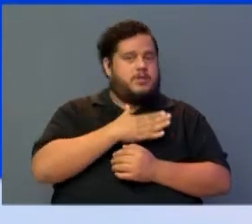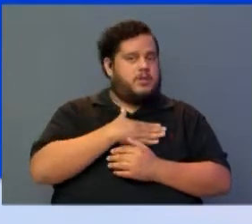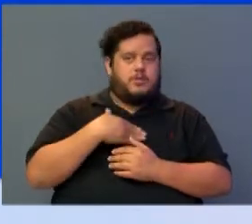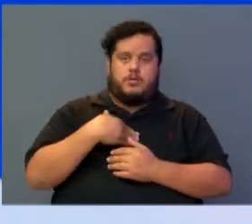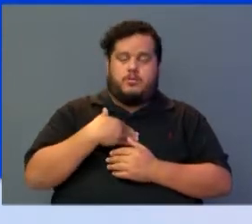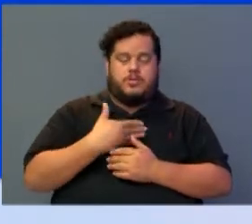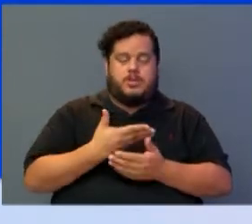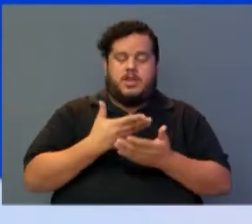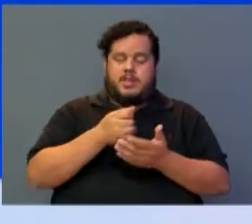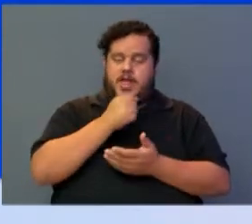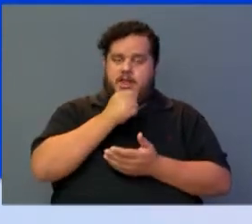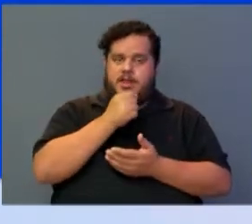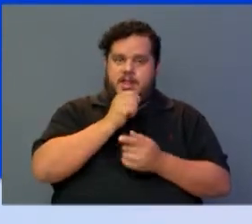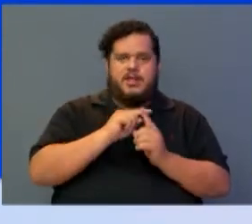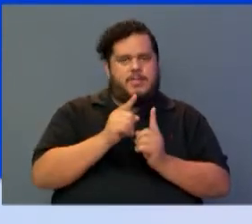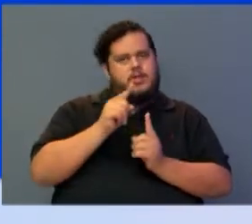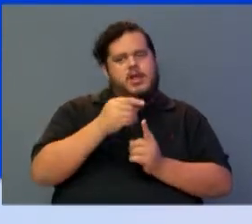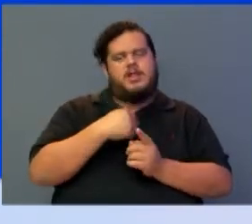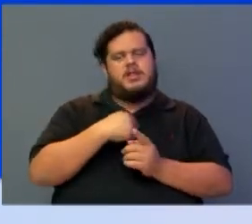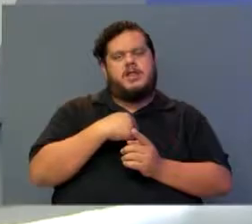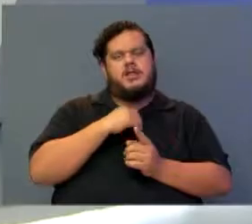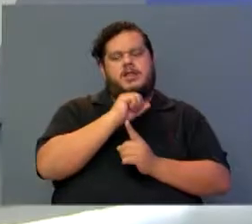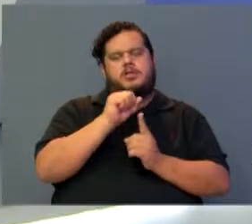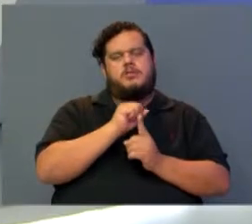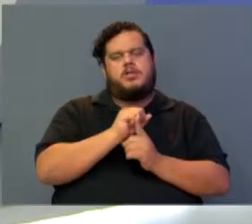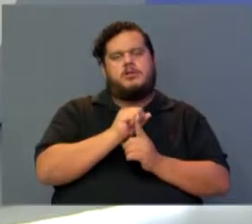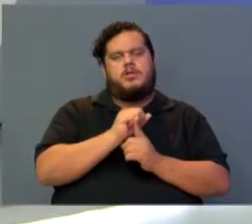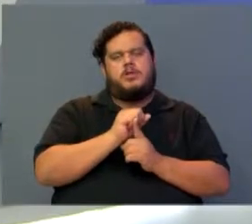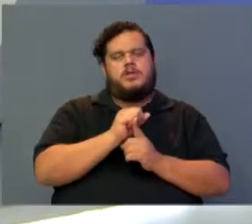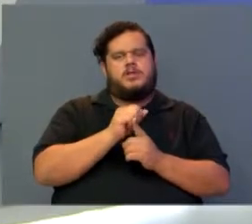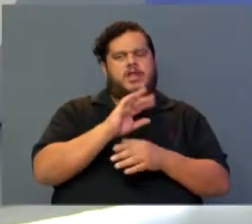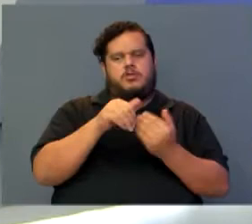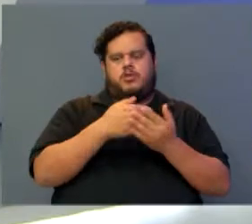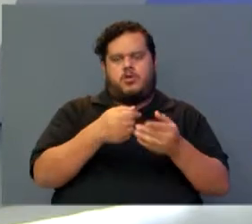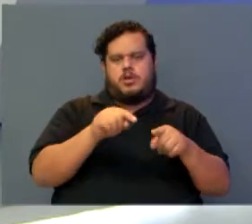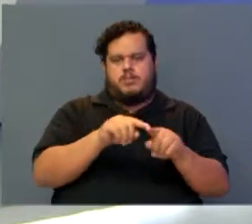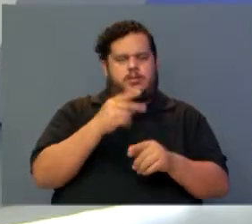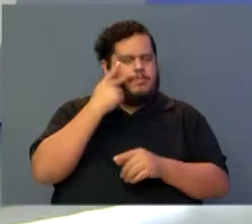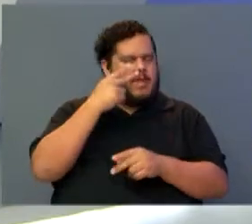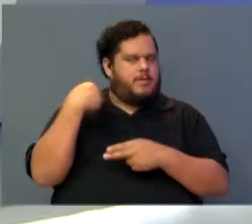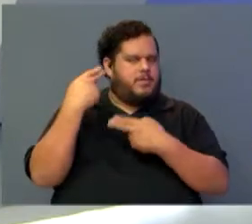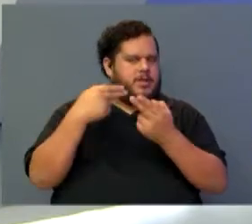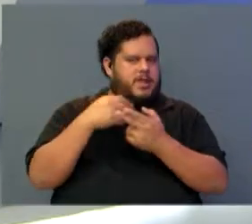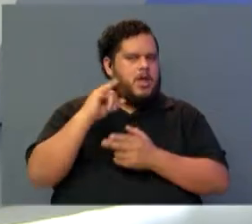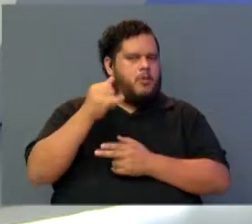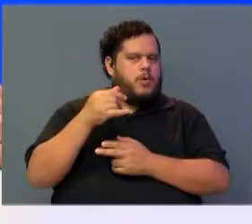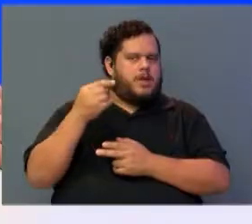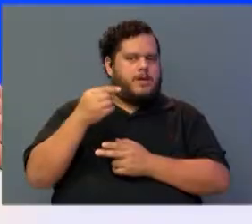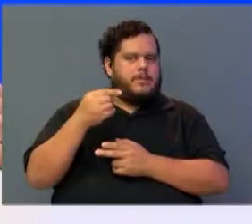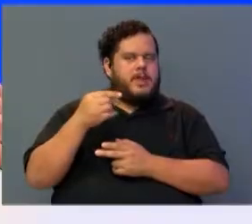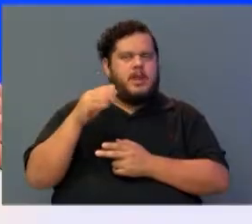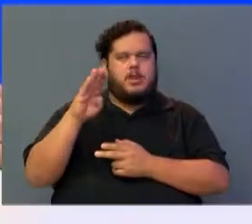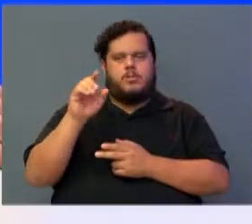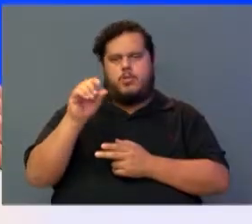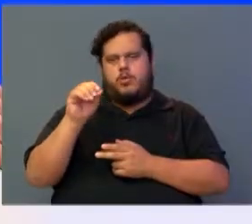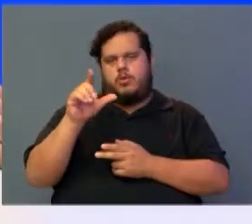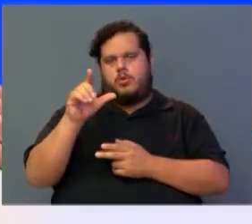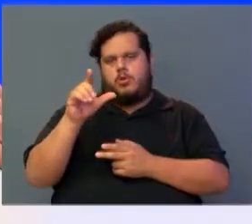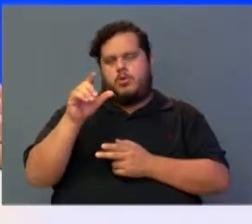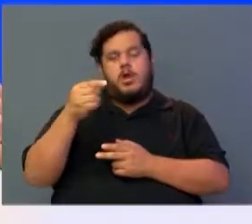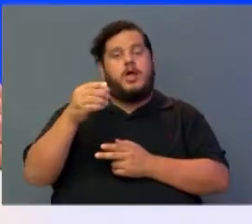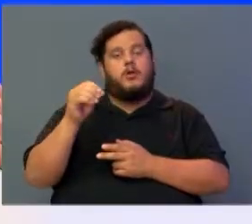dar entrevistas, pero él también tiene su versión de los hechos. Sí, vamos a la historia de Juan Gabriel Bustos Golovio, uno de los protagonistas de este